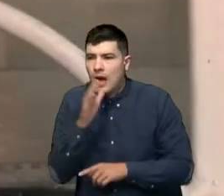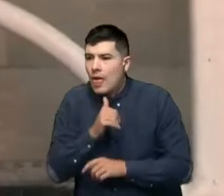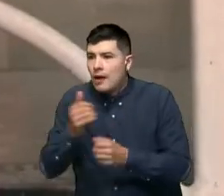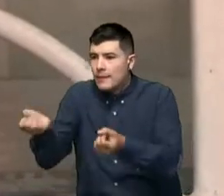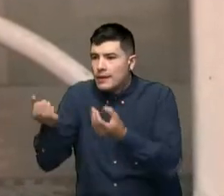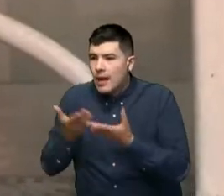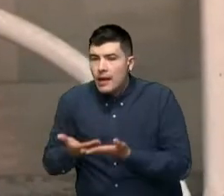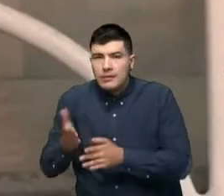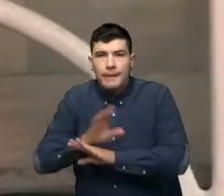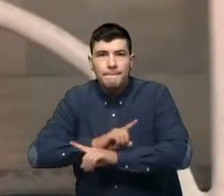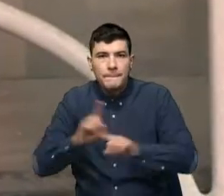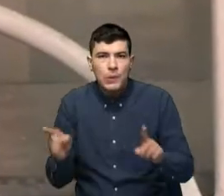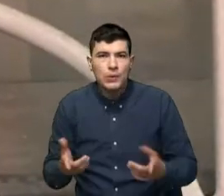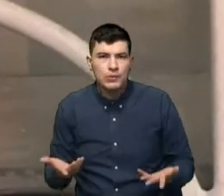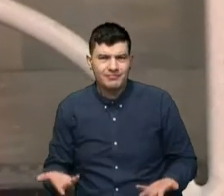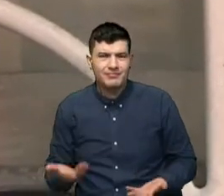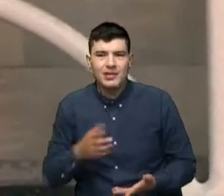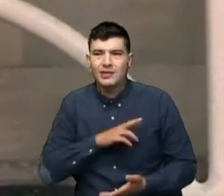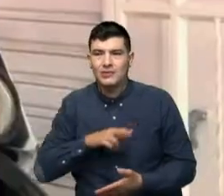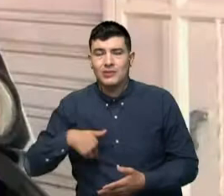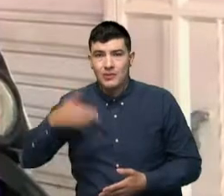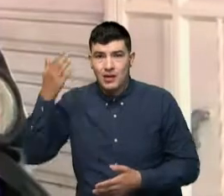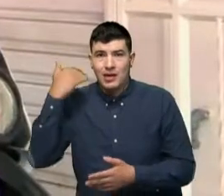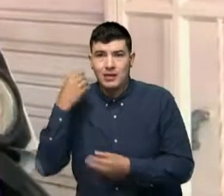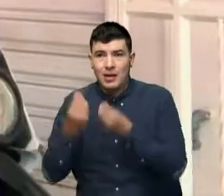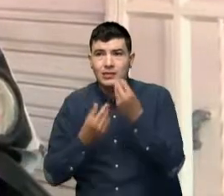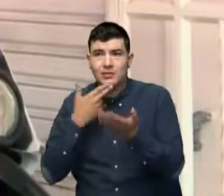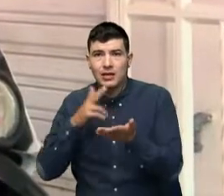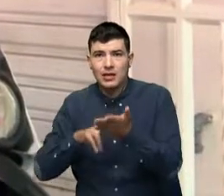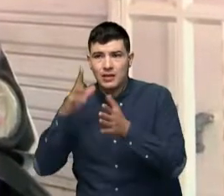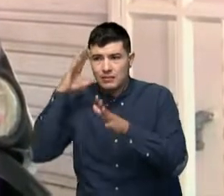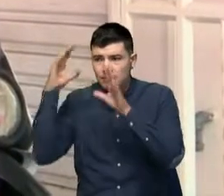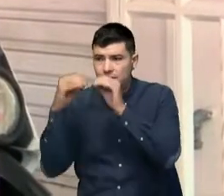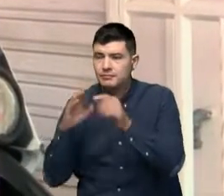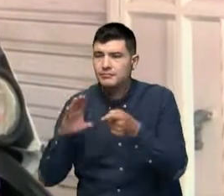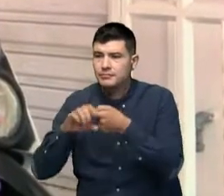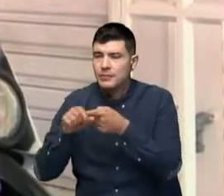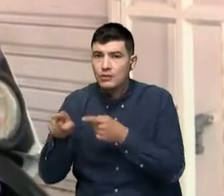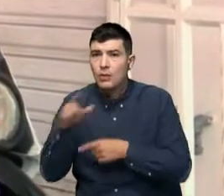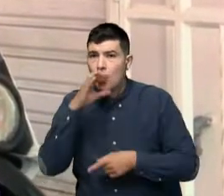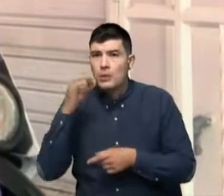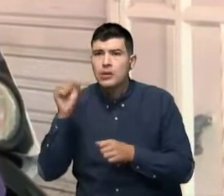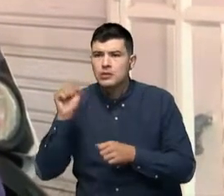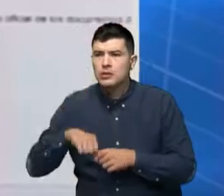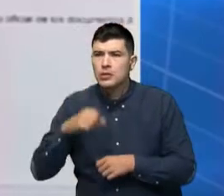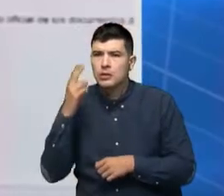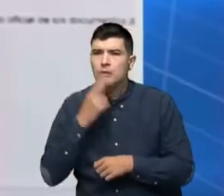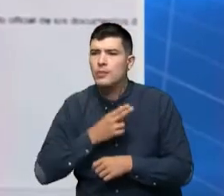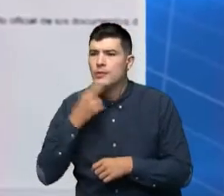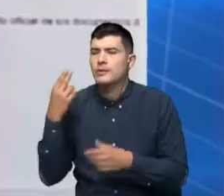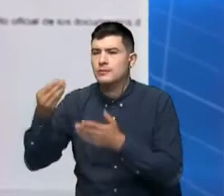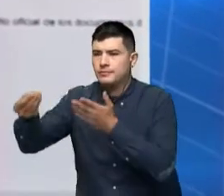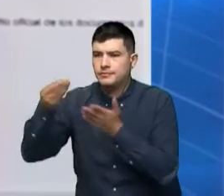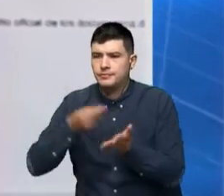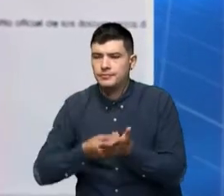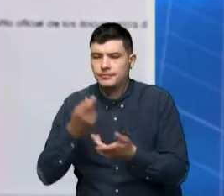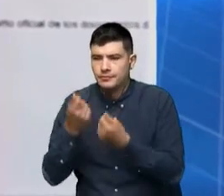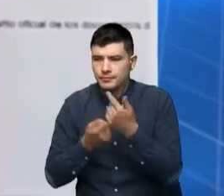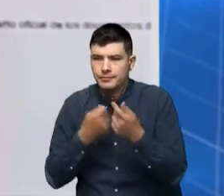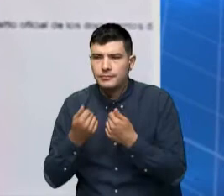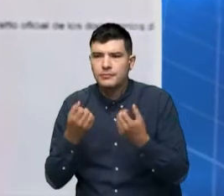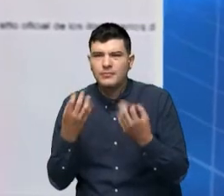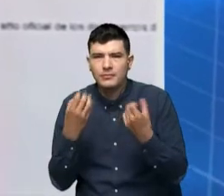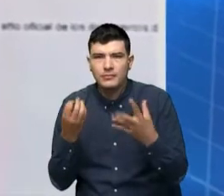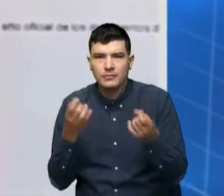devuelto hicimos una conciliación en la conciliación el señor se compromete a pagar el dinero en